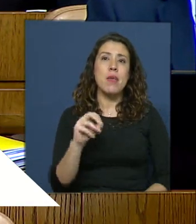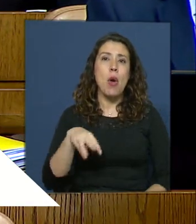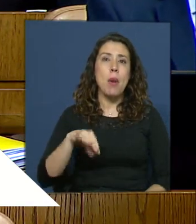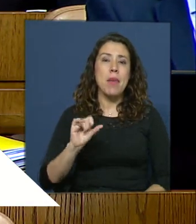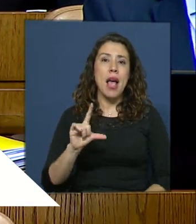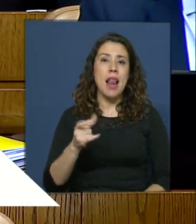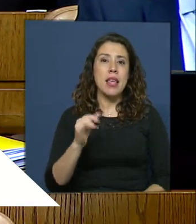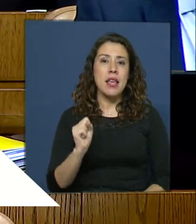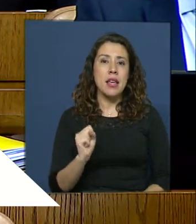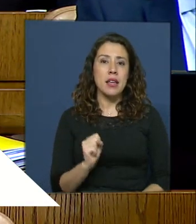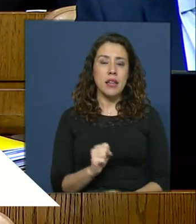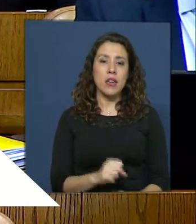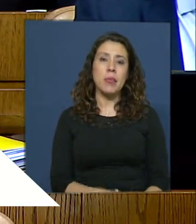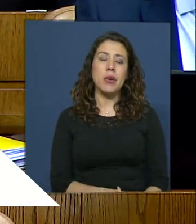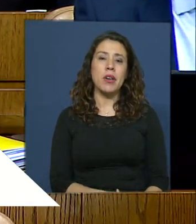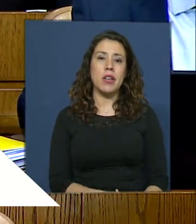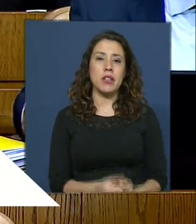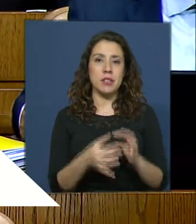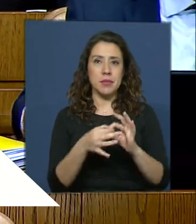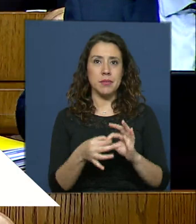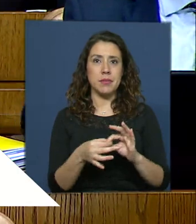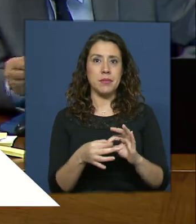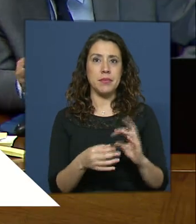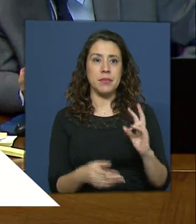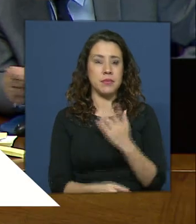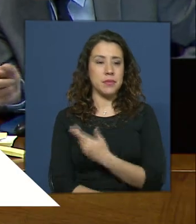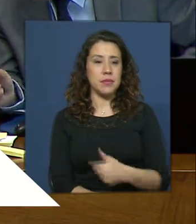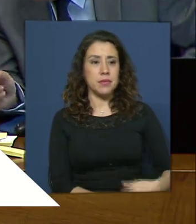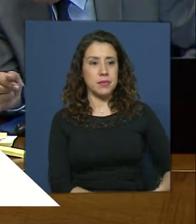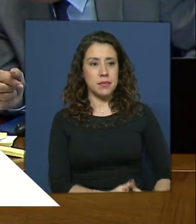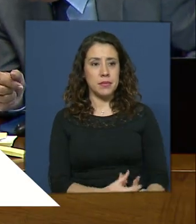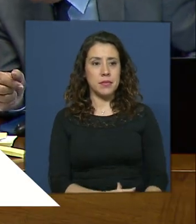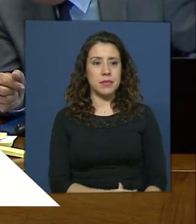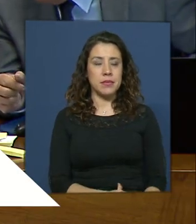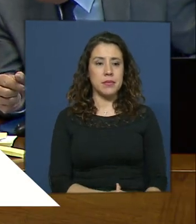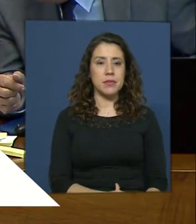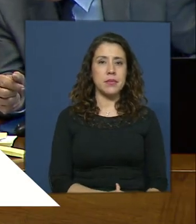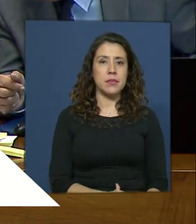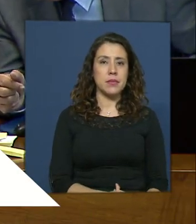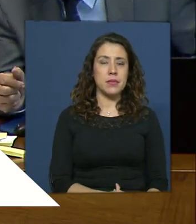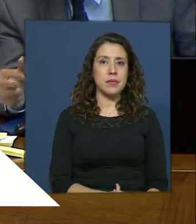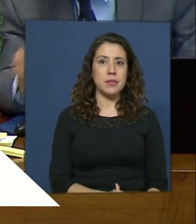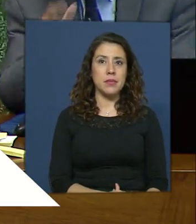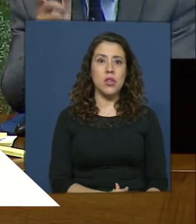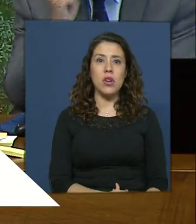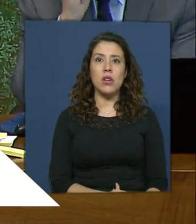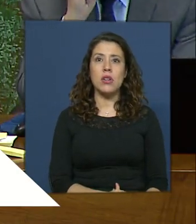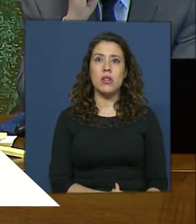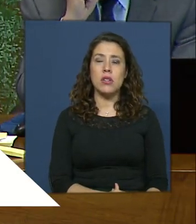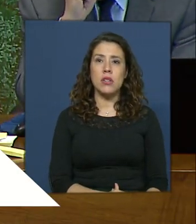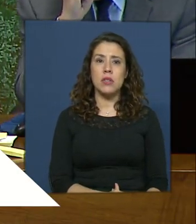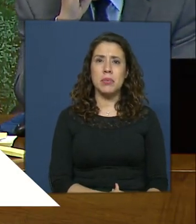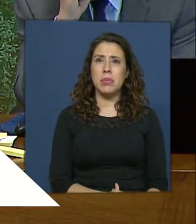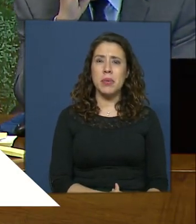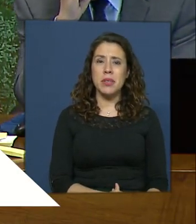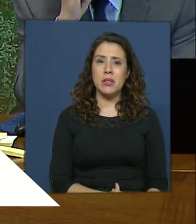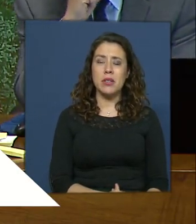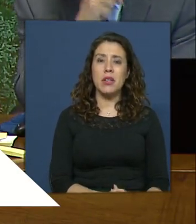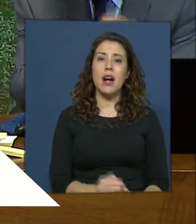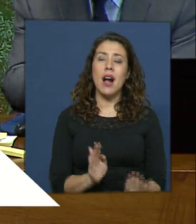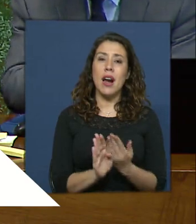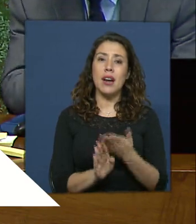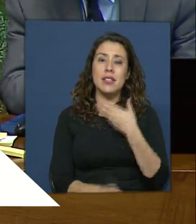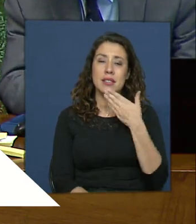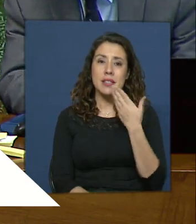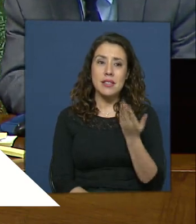fibromialgia. Muchas gracias, señor presidente, he dicho. Gracias, diputado Sergio Ojeda. Antes de entregar la